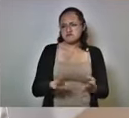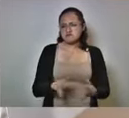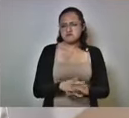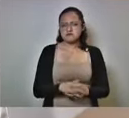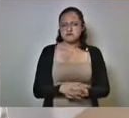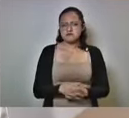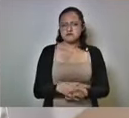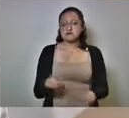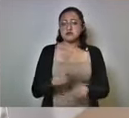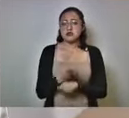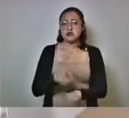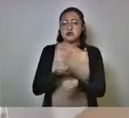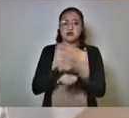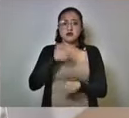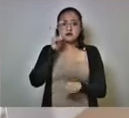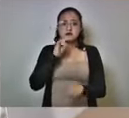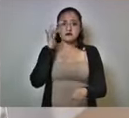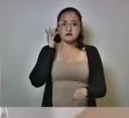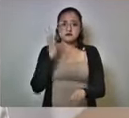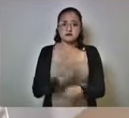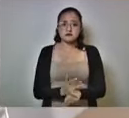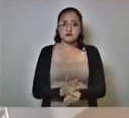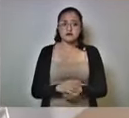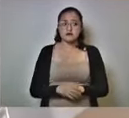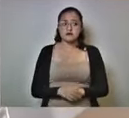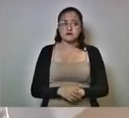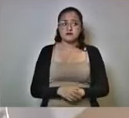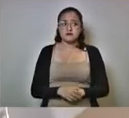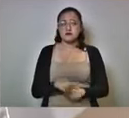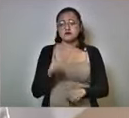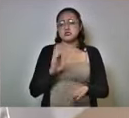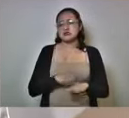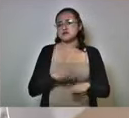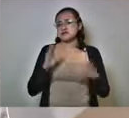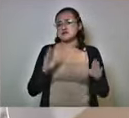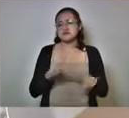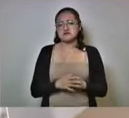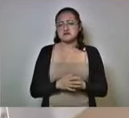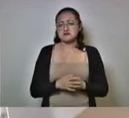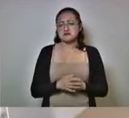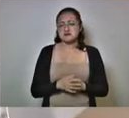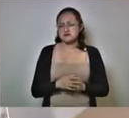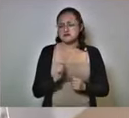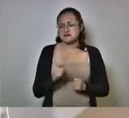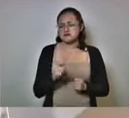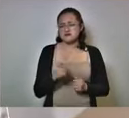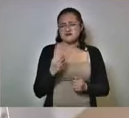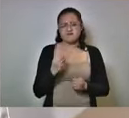Lo ocurrido el día de ayer en San Martín Texmelucan es uno más de esos hechos.